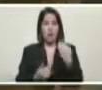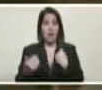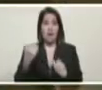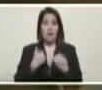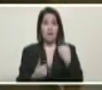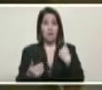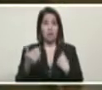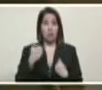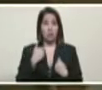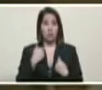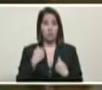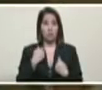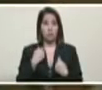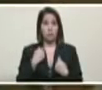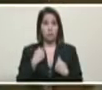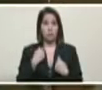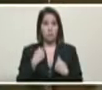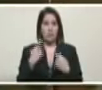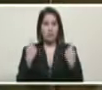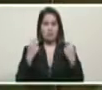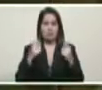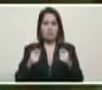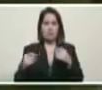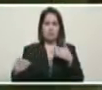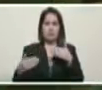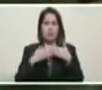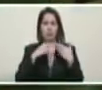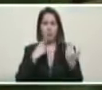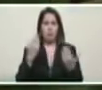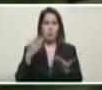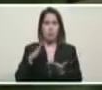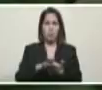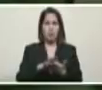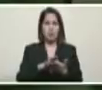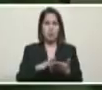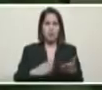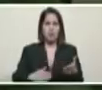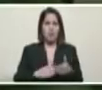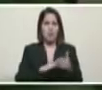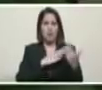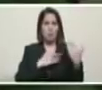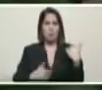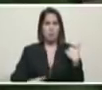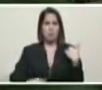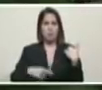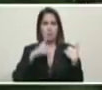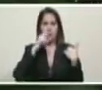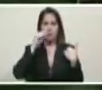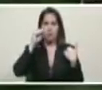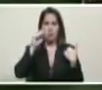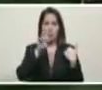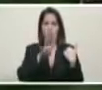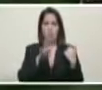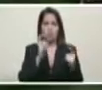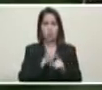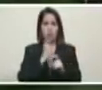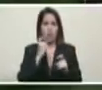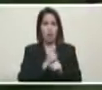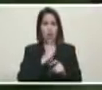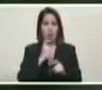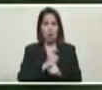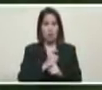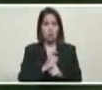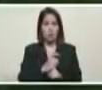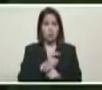heridos en el magnicidio en grado de frustración contra el presidente Nicolás Maduro Moros el pasado 4 de agosto, donde además